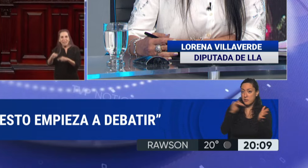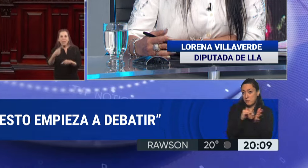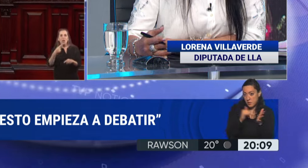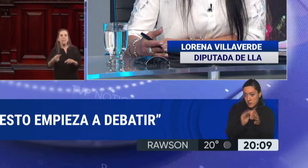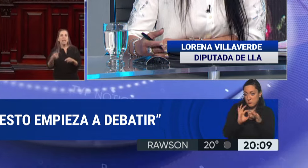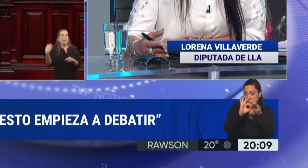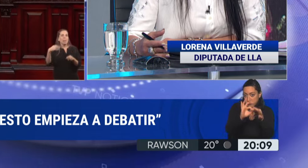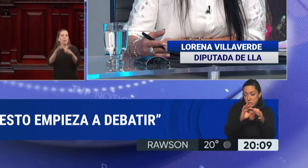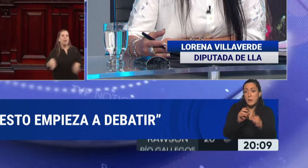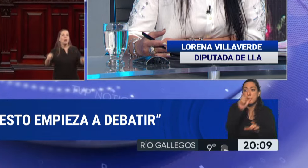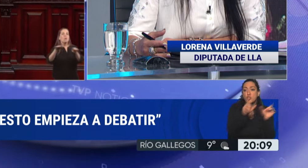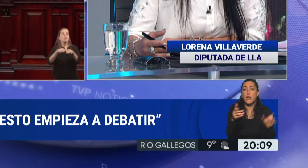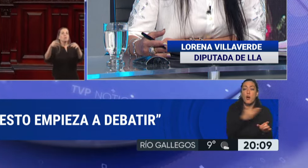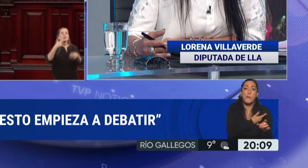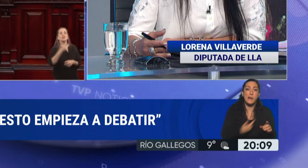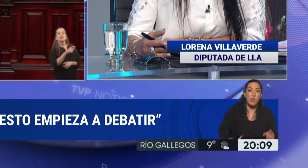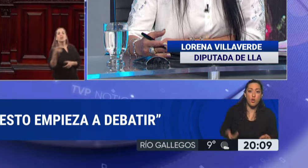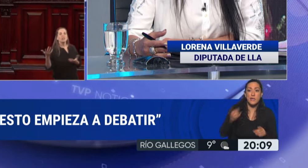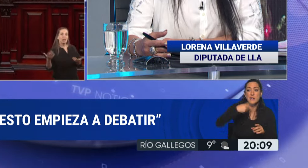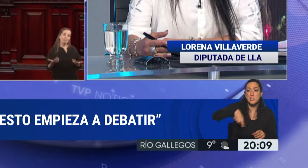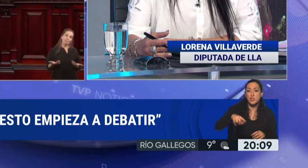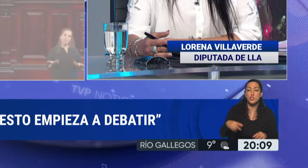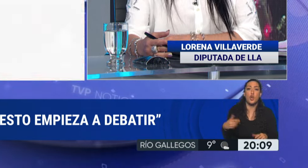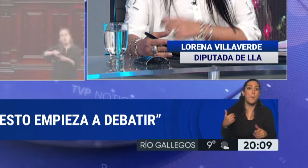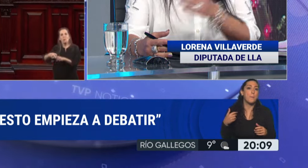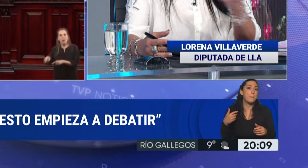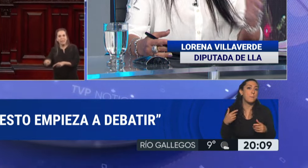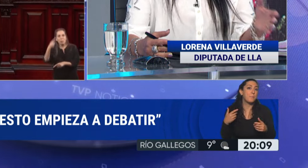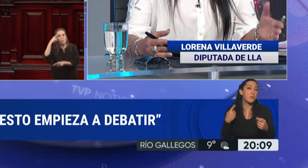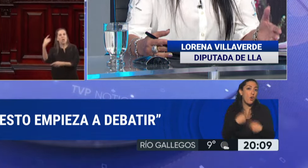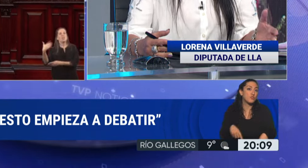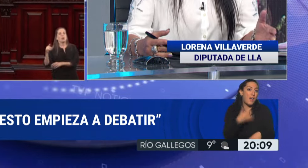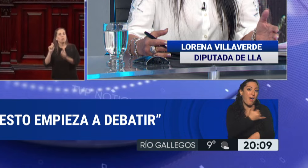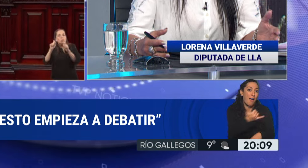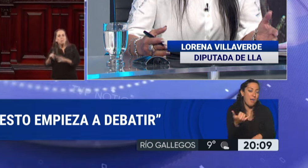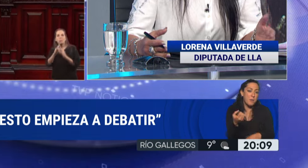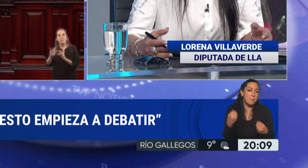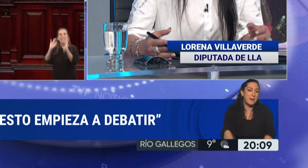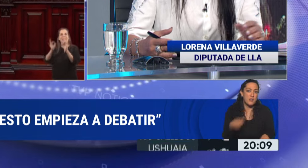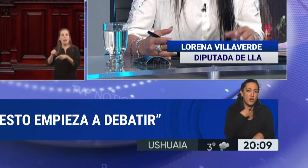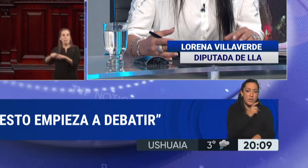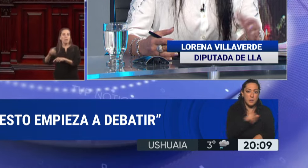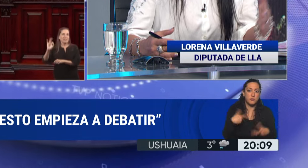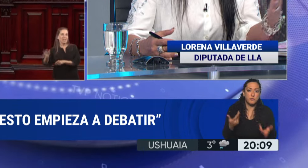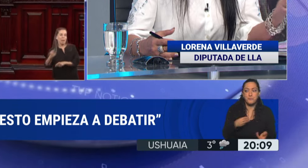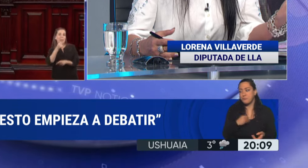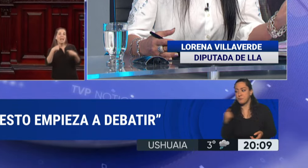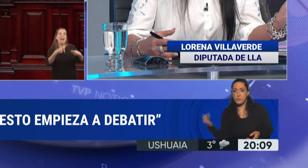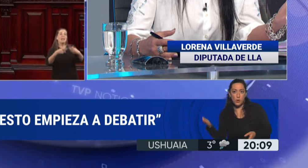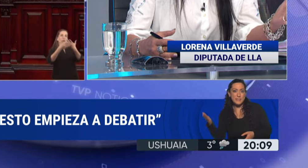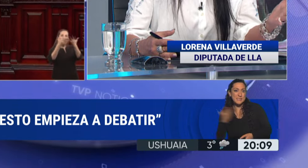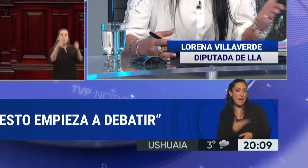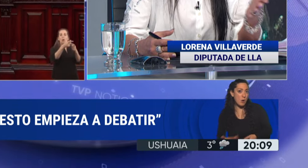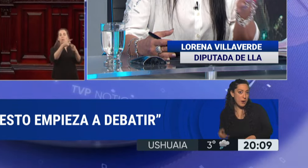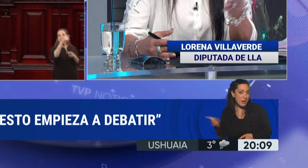hay muchos gobernadores que sabemos que no están dispuestos a perder sus privilegios sin ir más lejos acá en la provincia de Buenos Aires tenemos al gobernador que entre